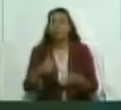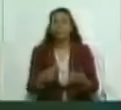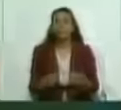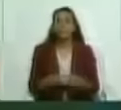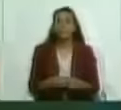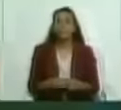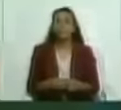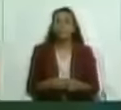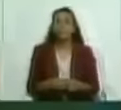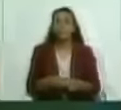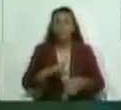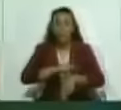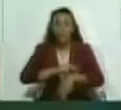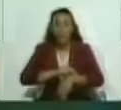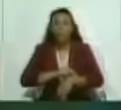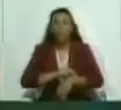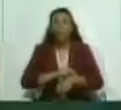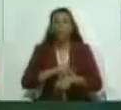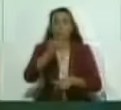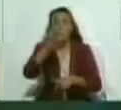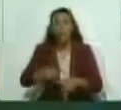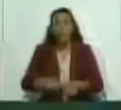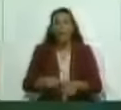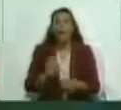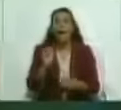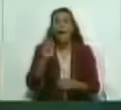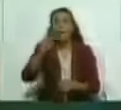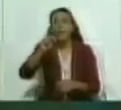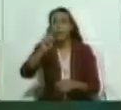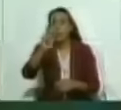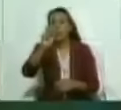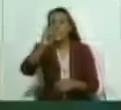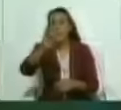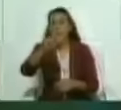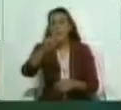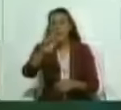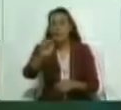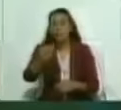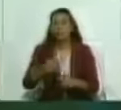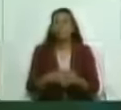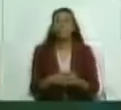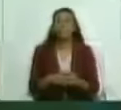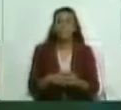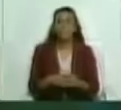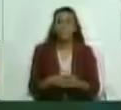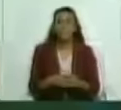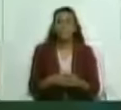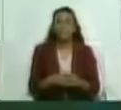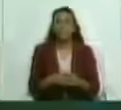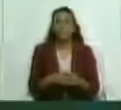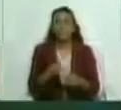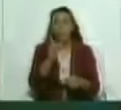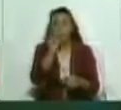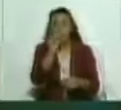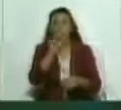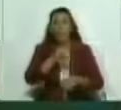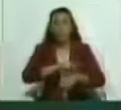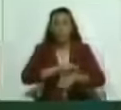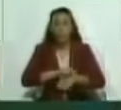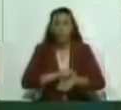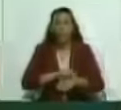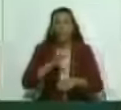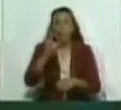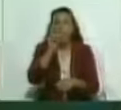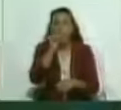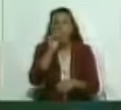Hernández, la doctora y rectora Antonieta de Estéfano, el rector y doctor